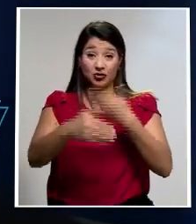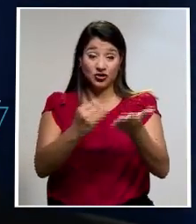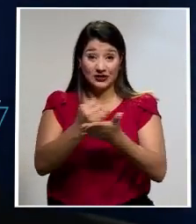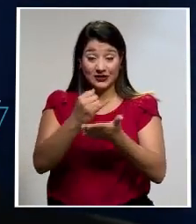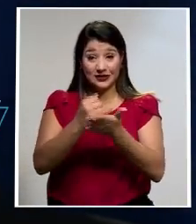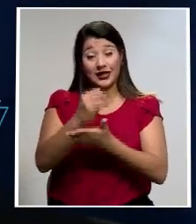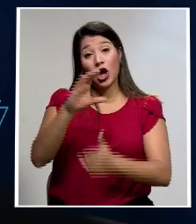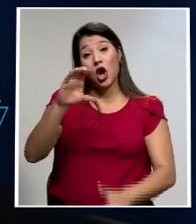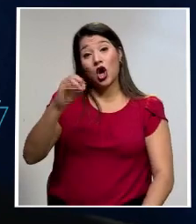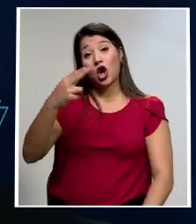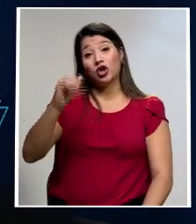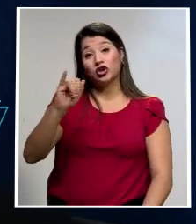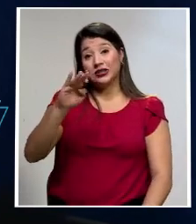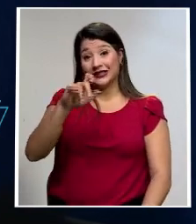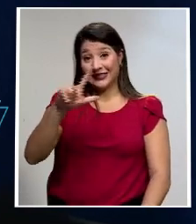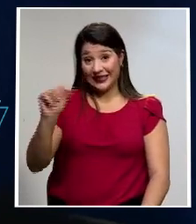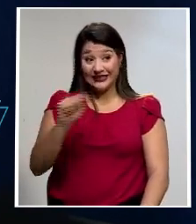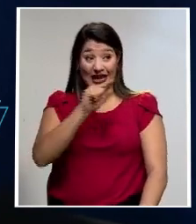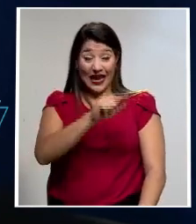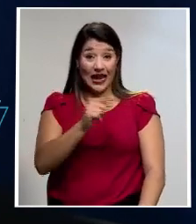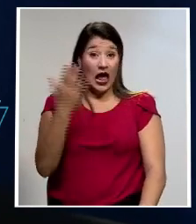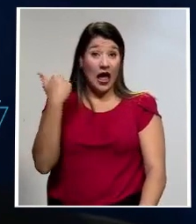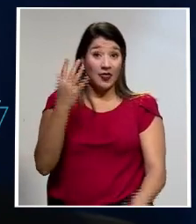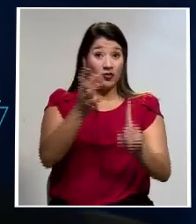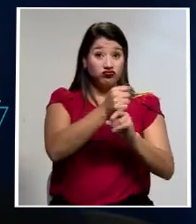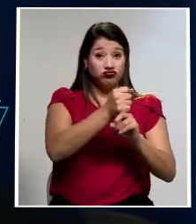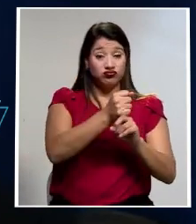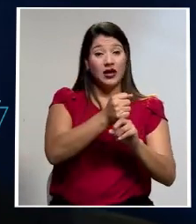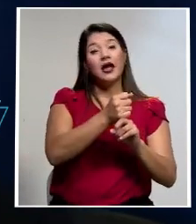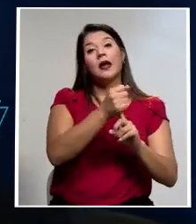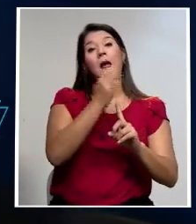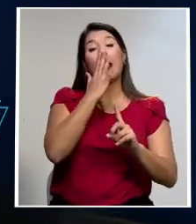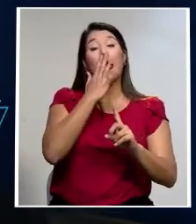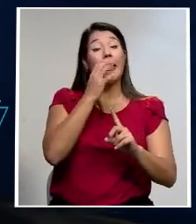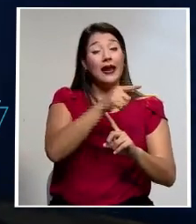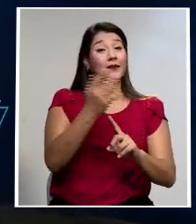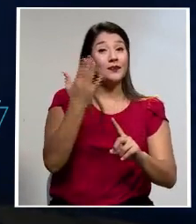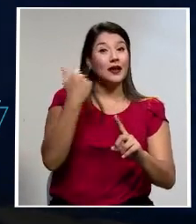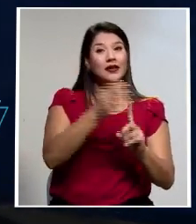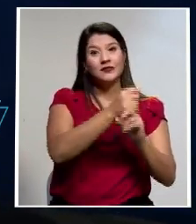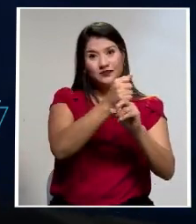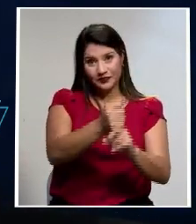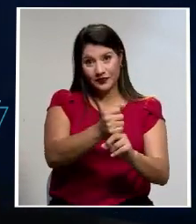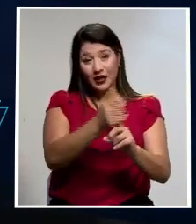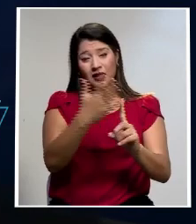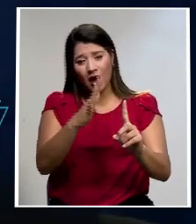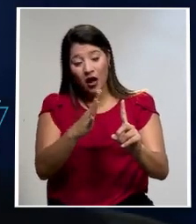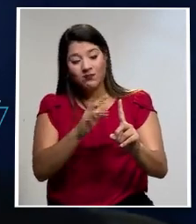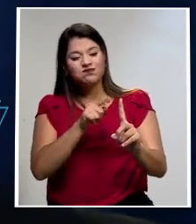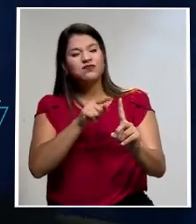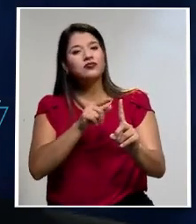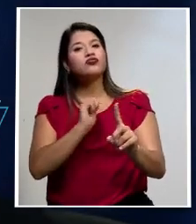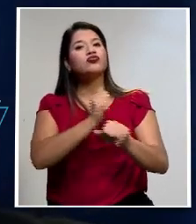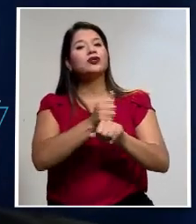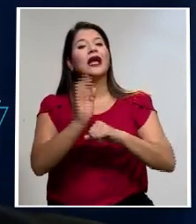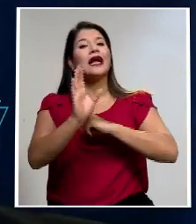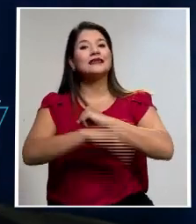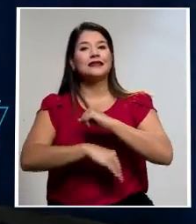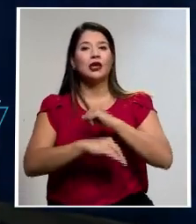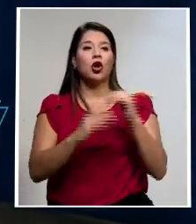de su cargo desde el pasado 15 de junio, luego de que se diera a conocer toda la información relacionada al